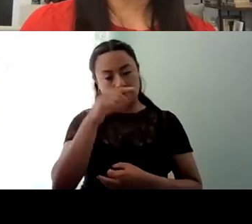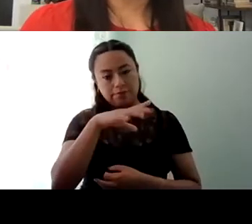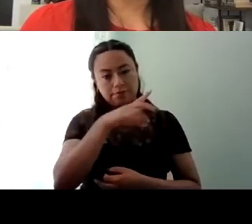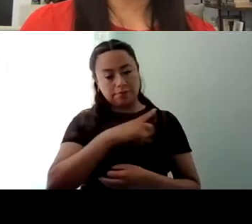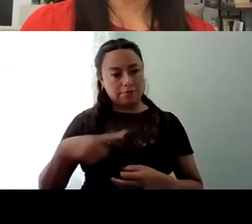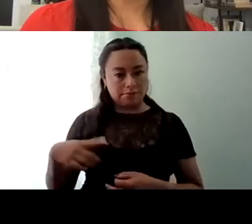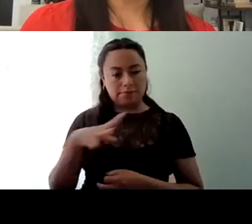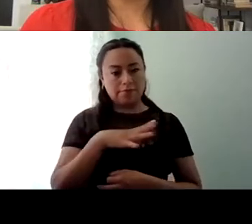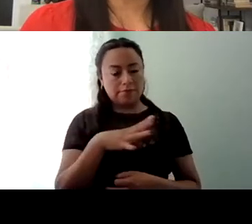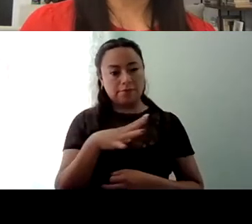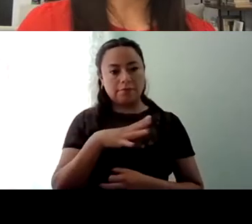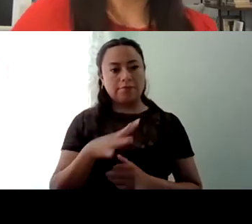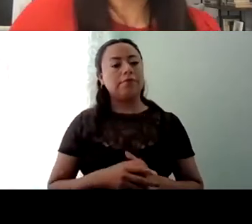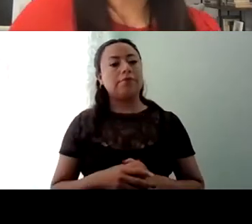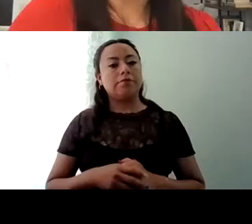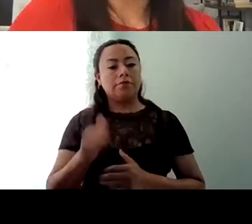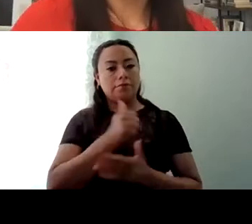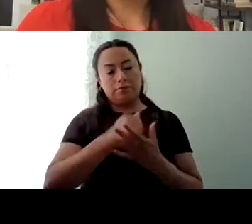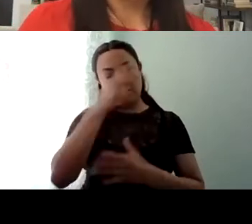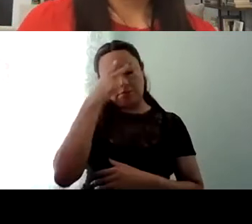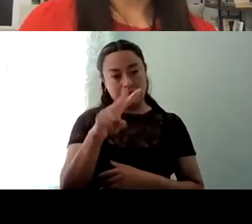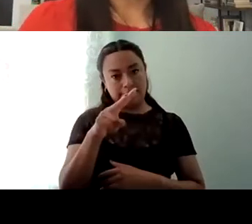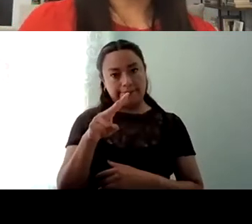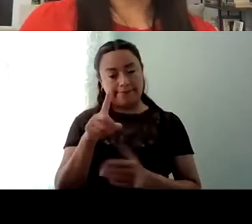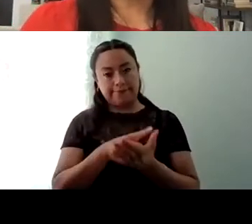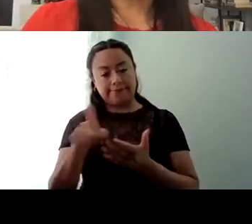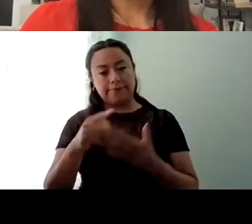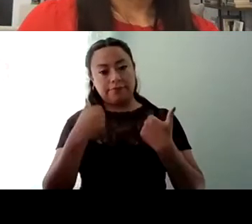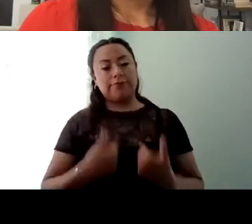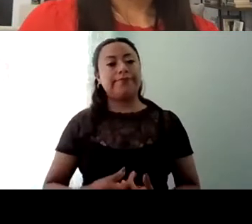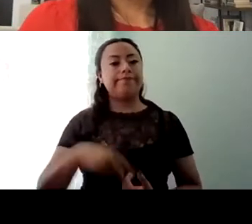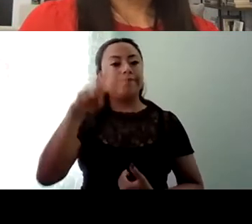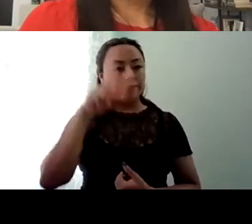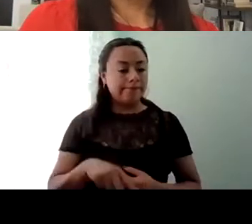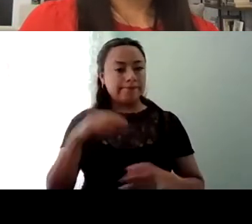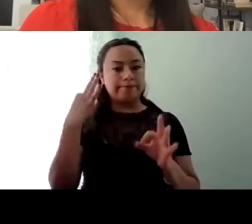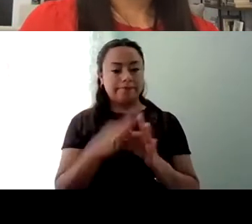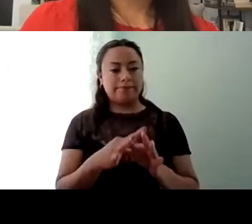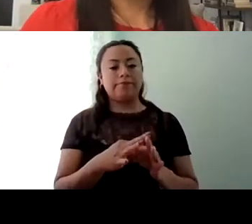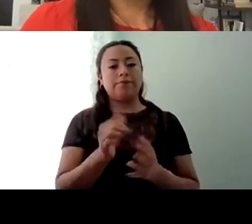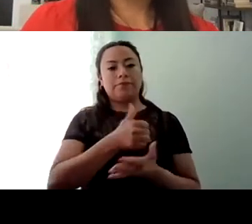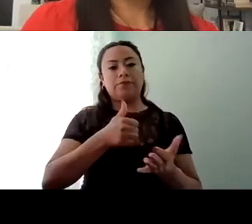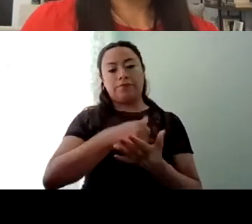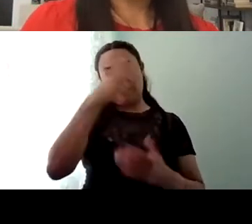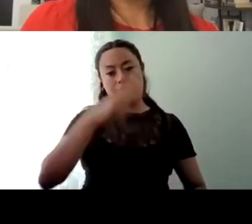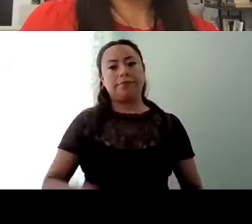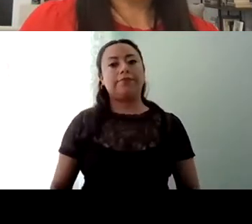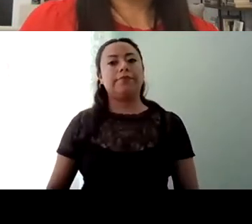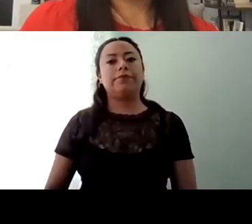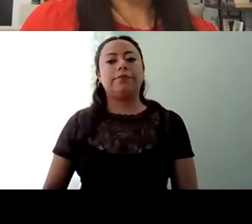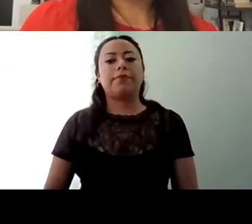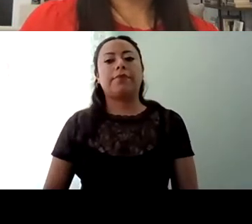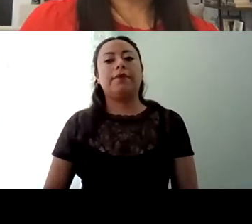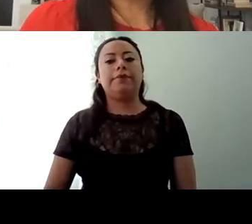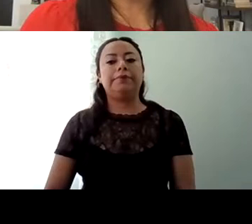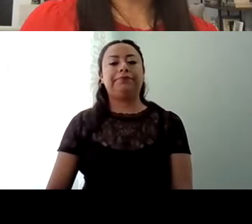los derechos humanos sean una realidad en la Ciudad de México. Y después,